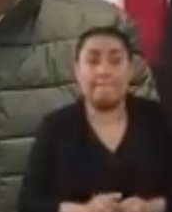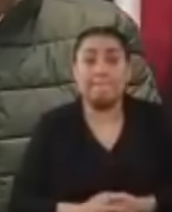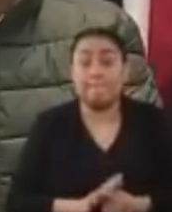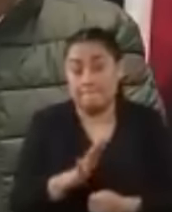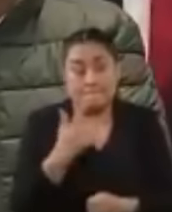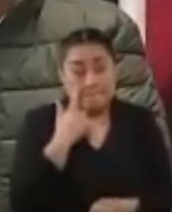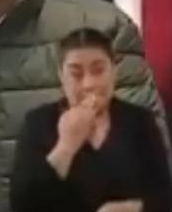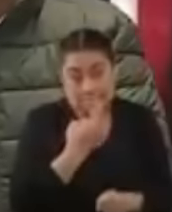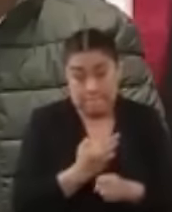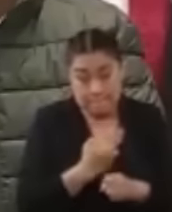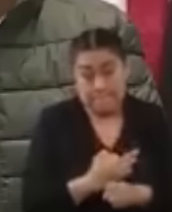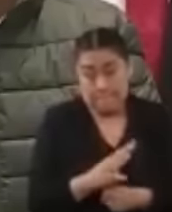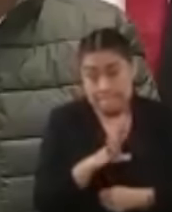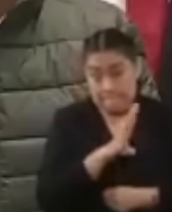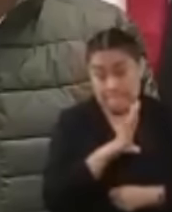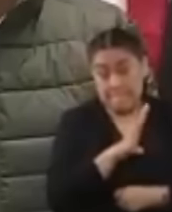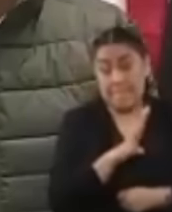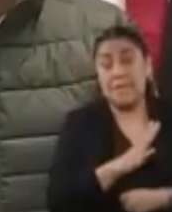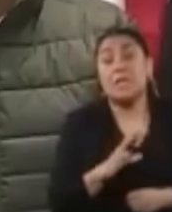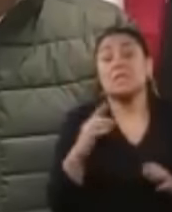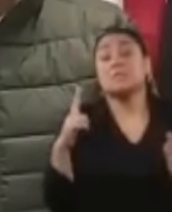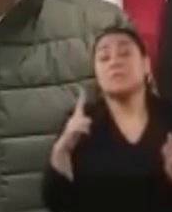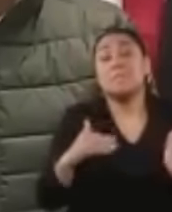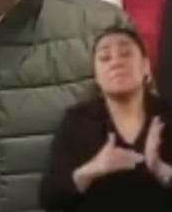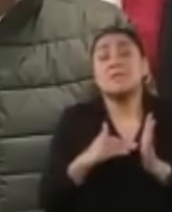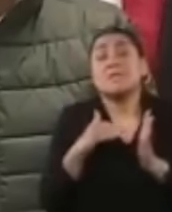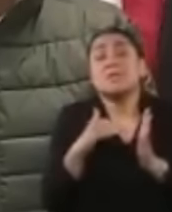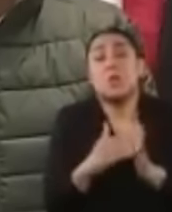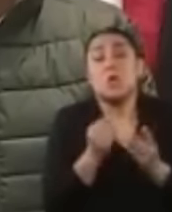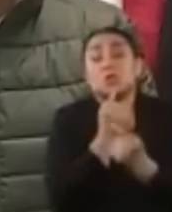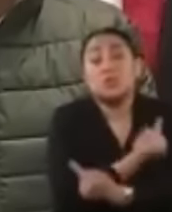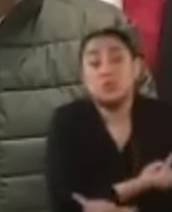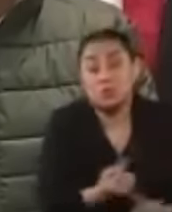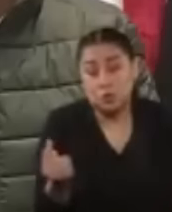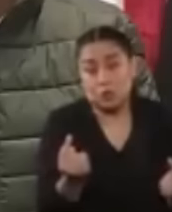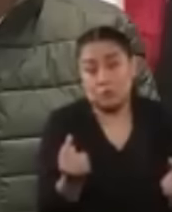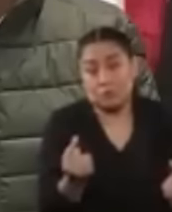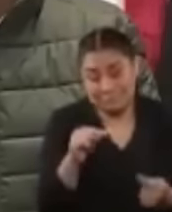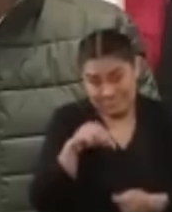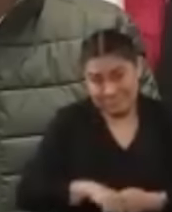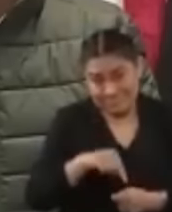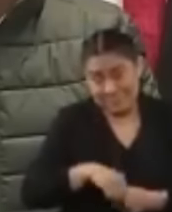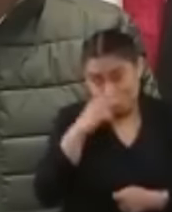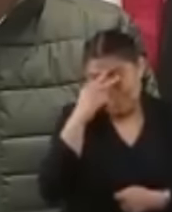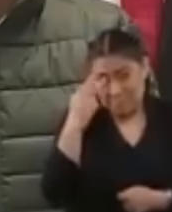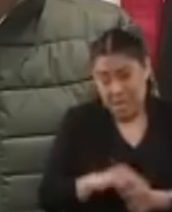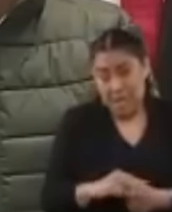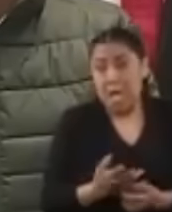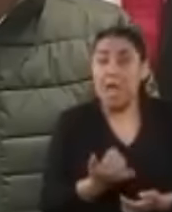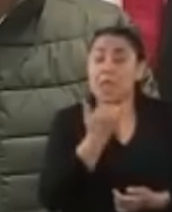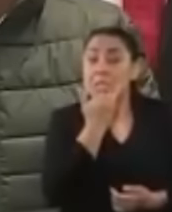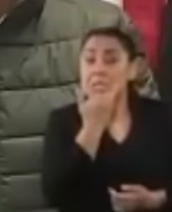momento hay 7 millones de niños en esta patria que no reciben